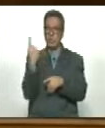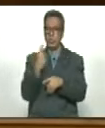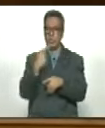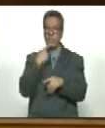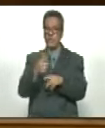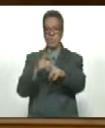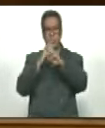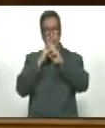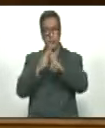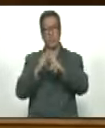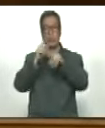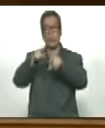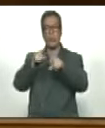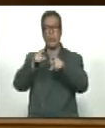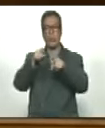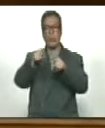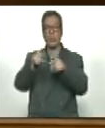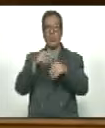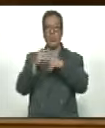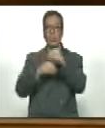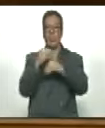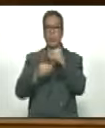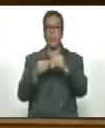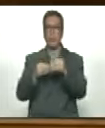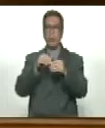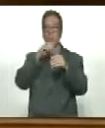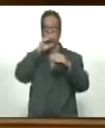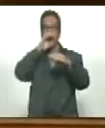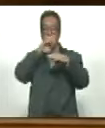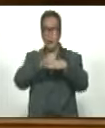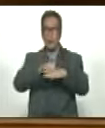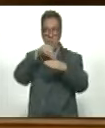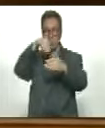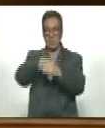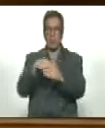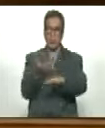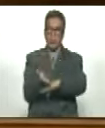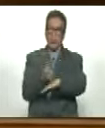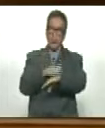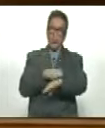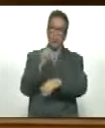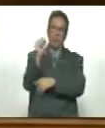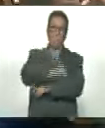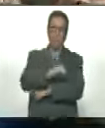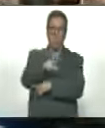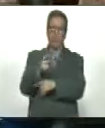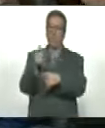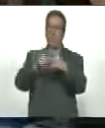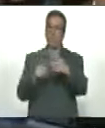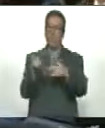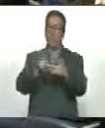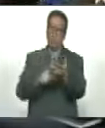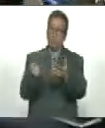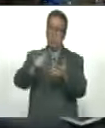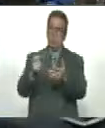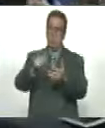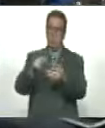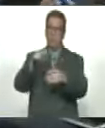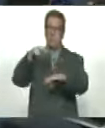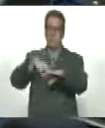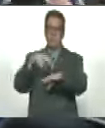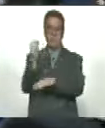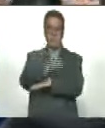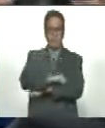vamos a responder, sino que los vamos a hacer morder el polvo de la derrota una y otra y otra y otra vez.